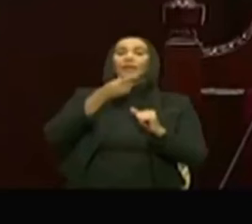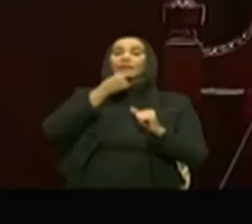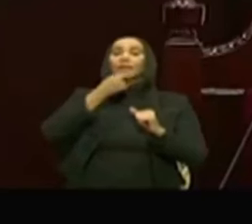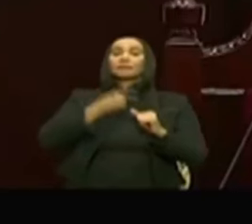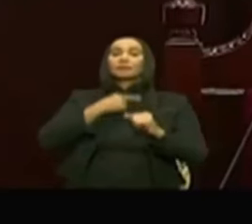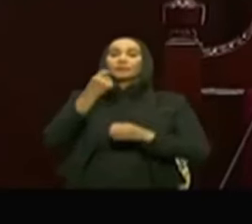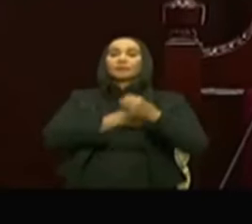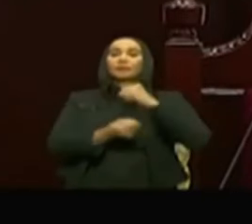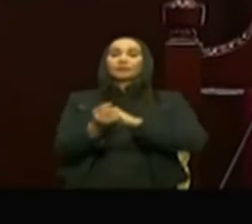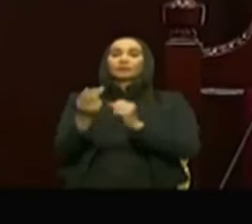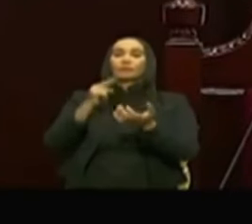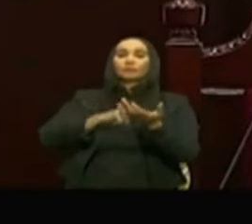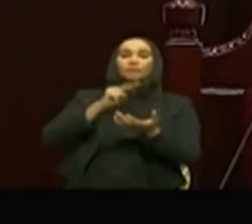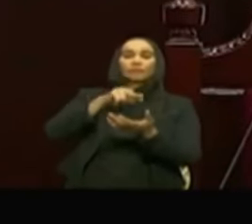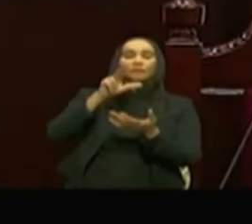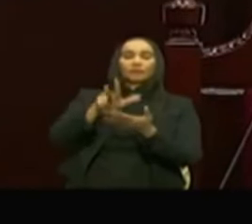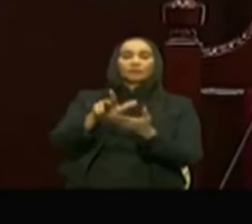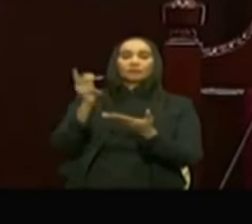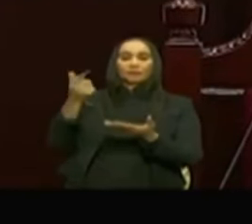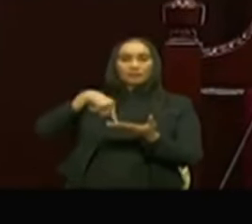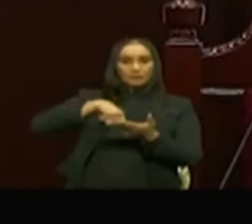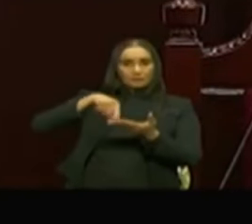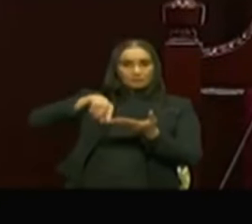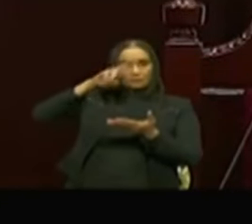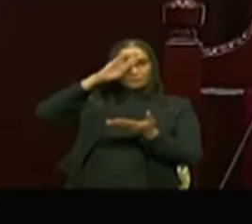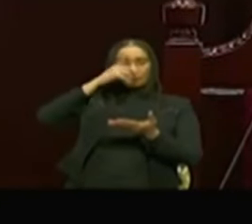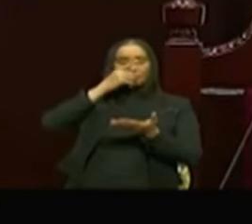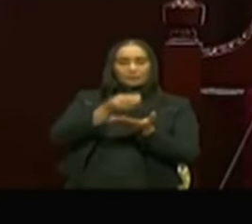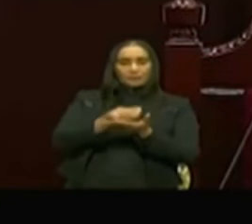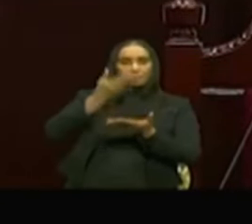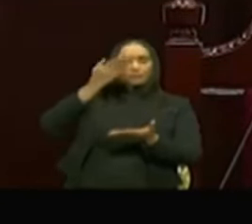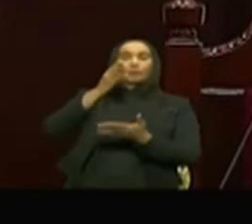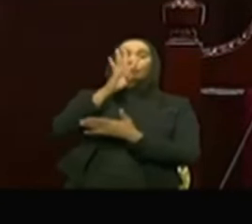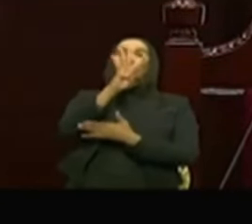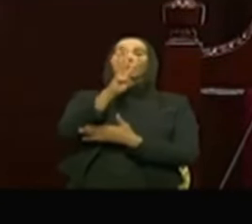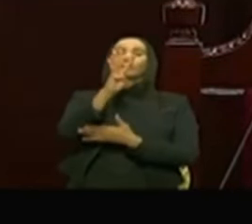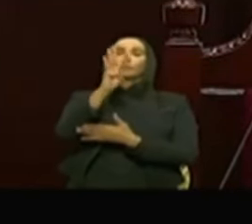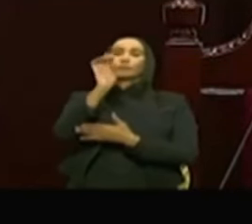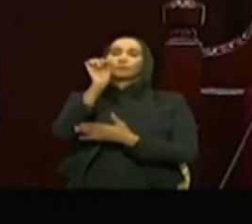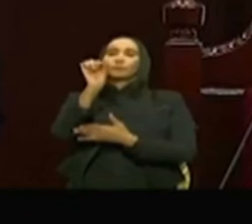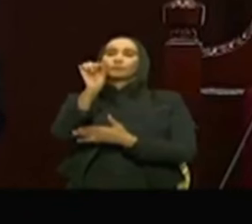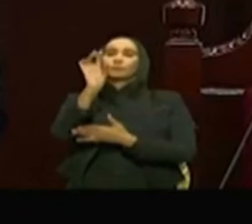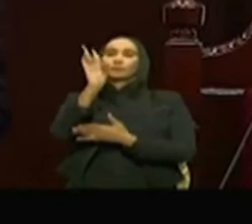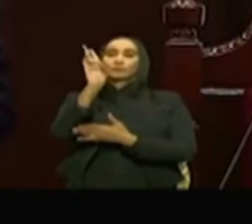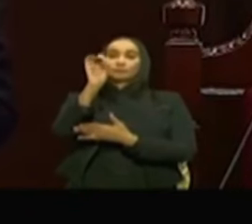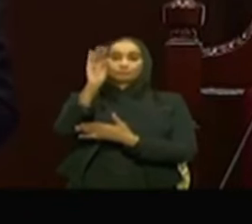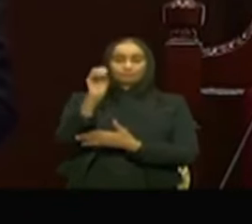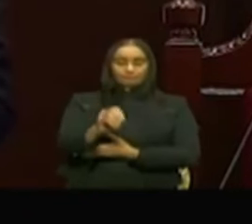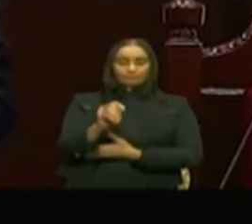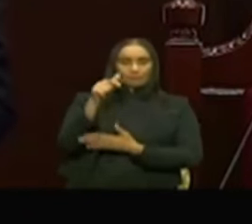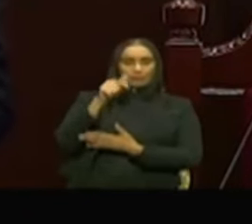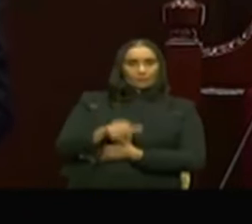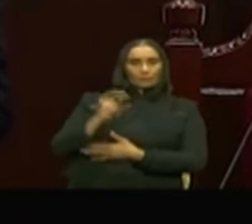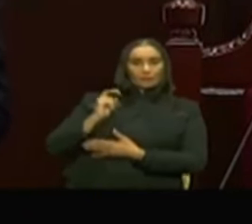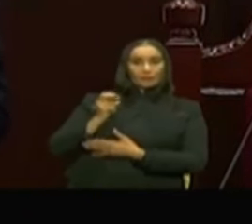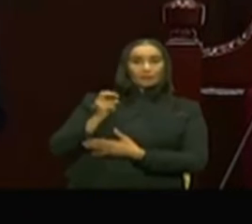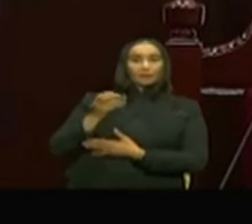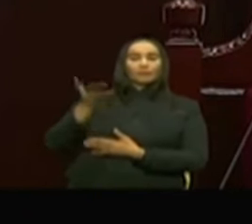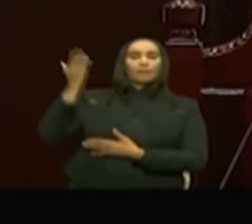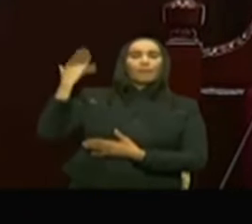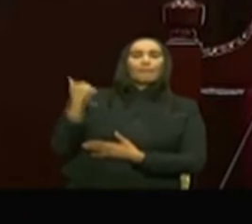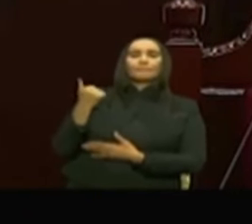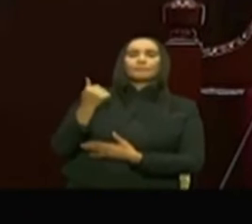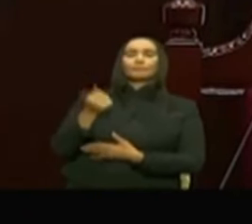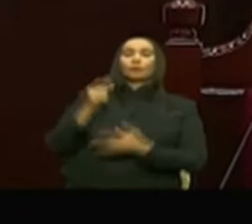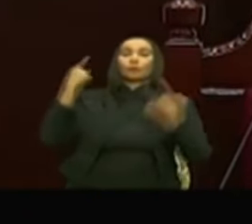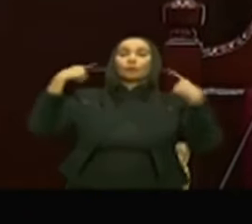del 2023 nuestro crecimiento fue ya del 4.7%, y en este enero pasado alcanzó